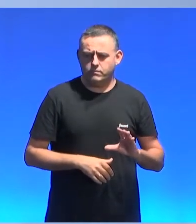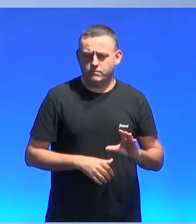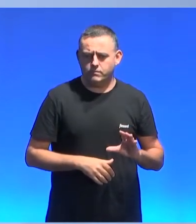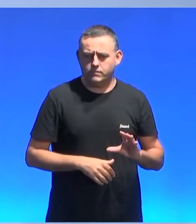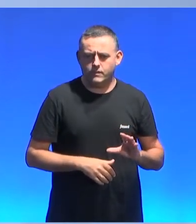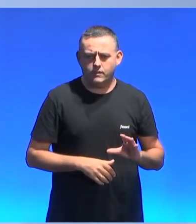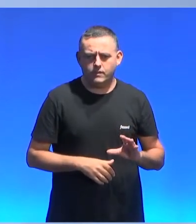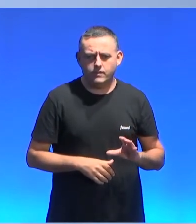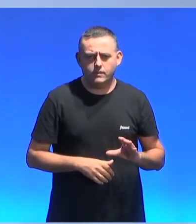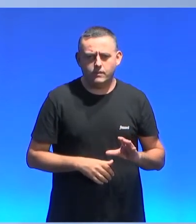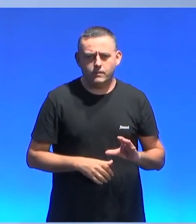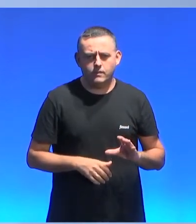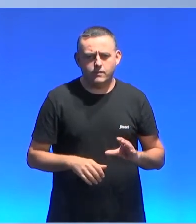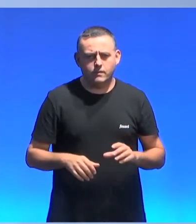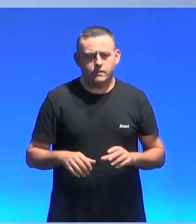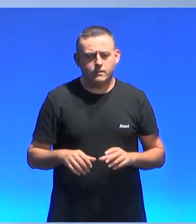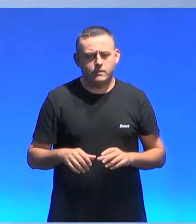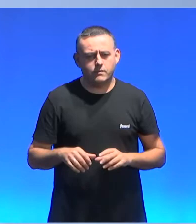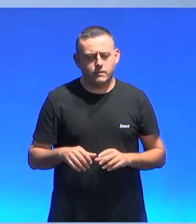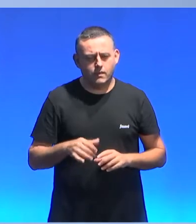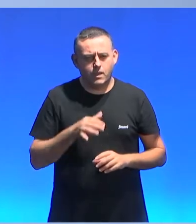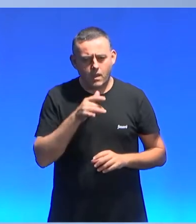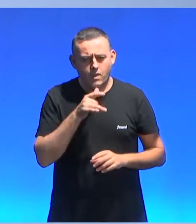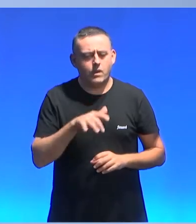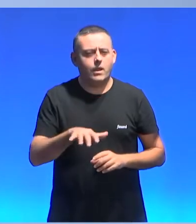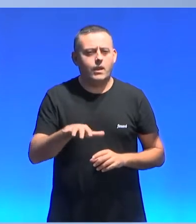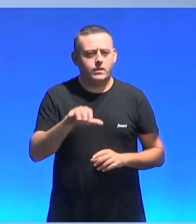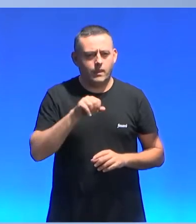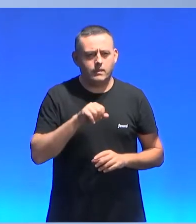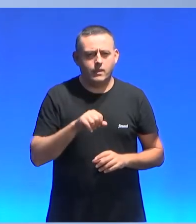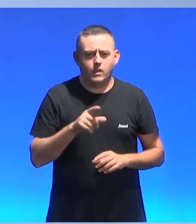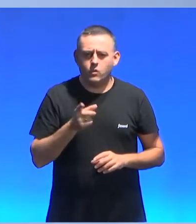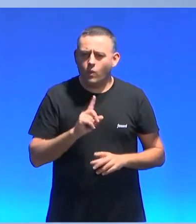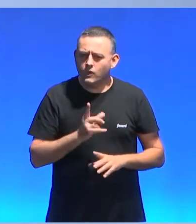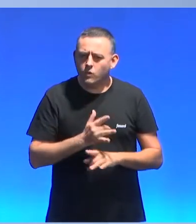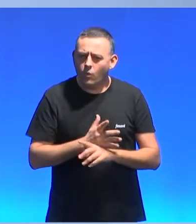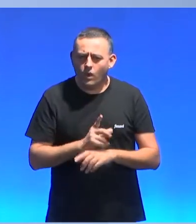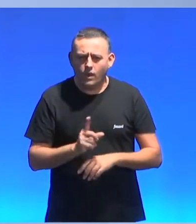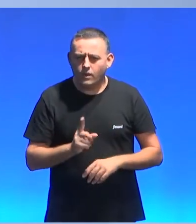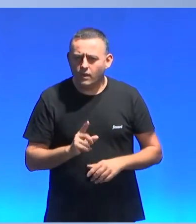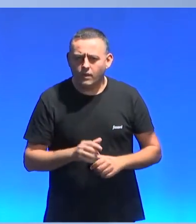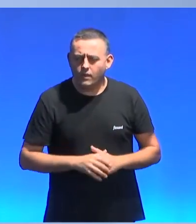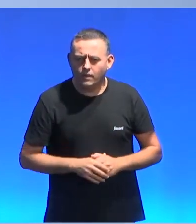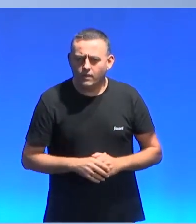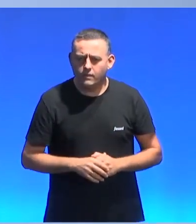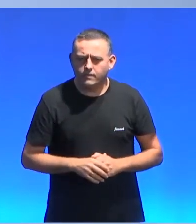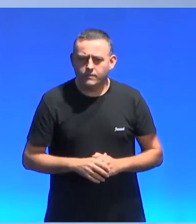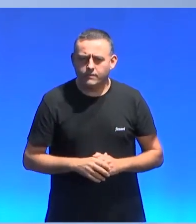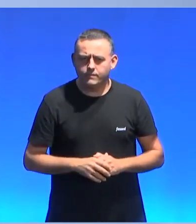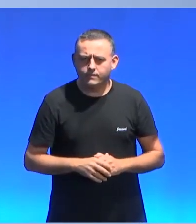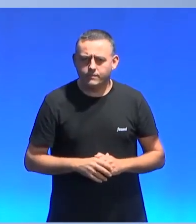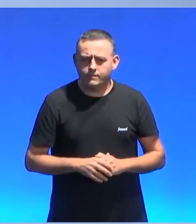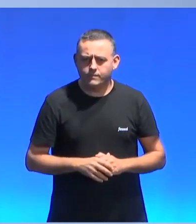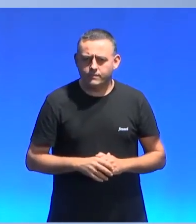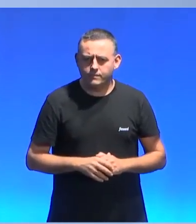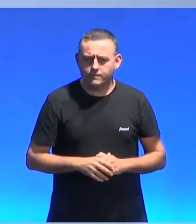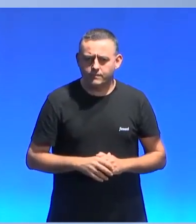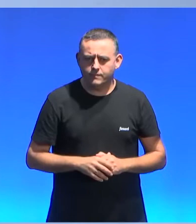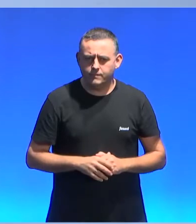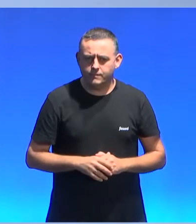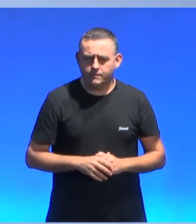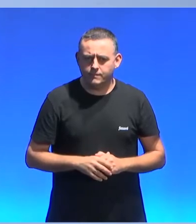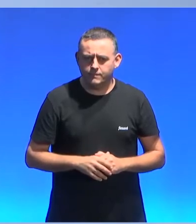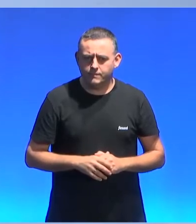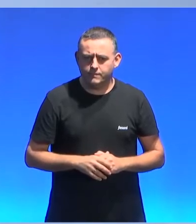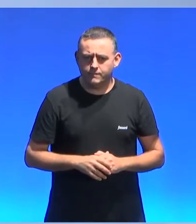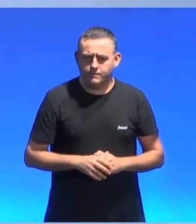entienden que no estamos jugando, que no es la solita manera de decir de los adultos, ah, qué